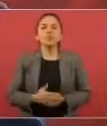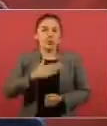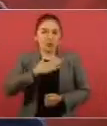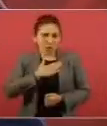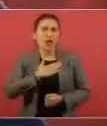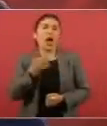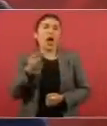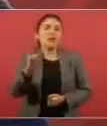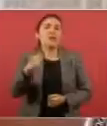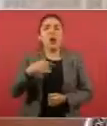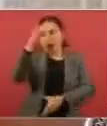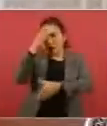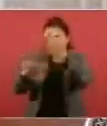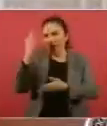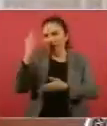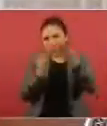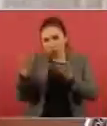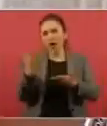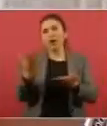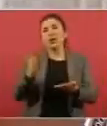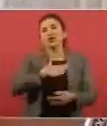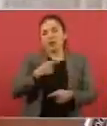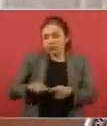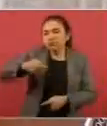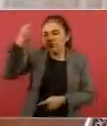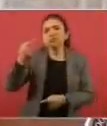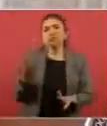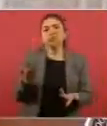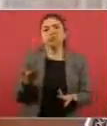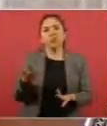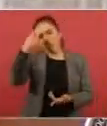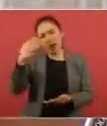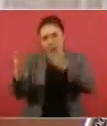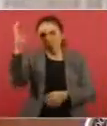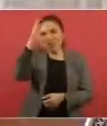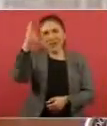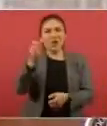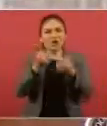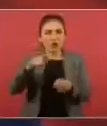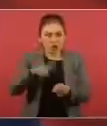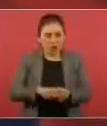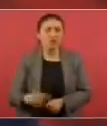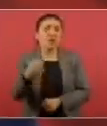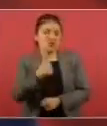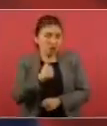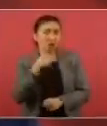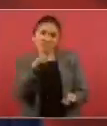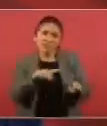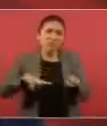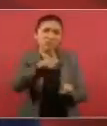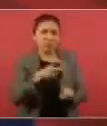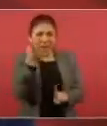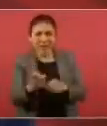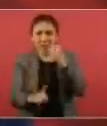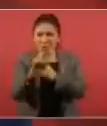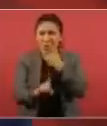deformación profesional, por mi formación en la ciencia social, atribuyo todo esto